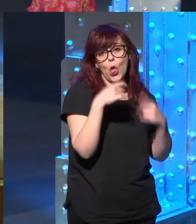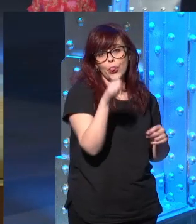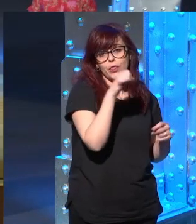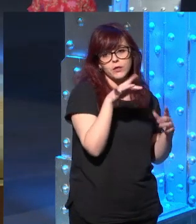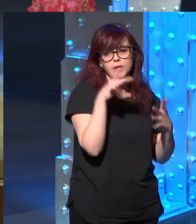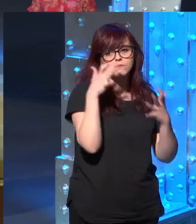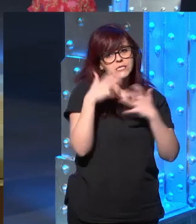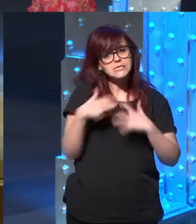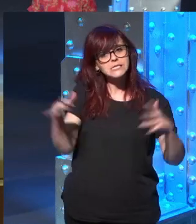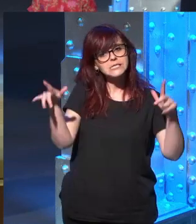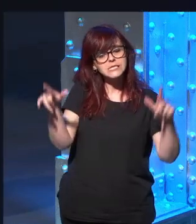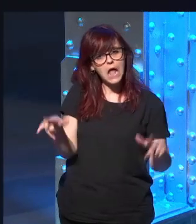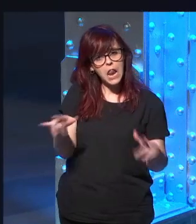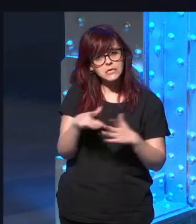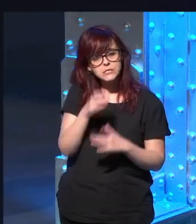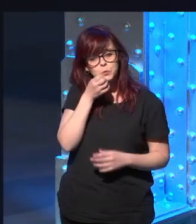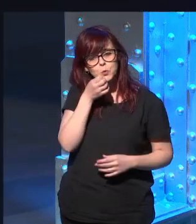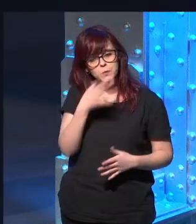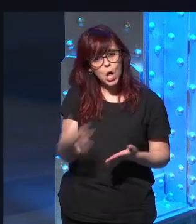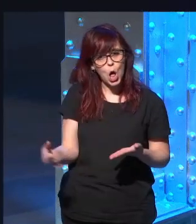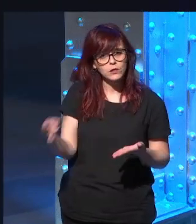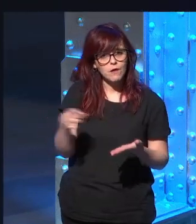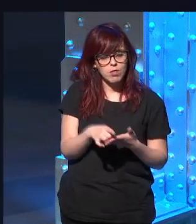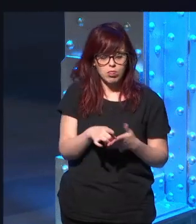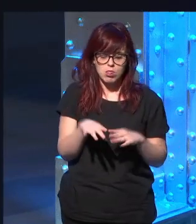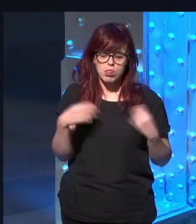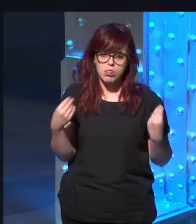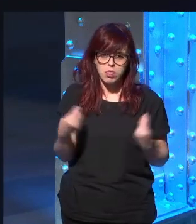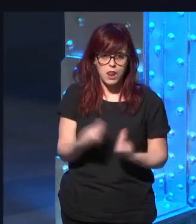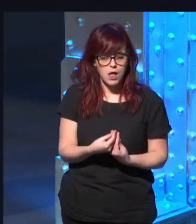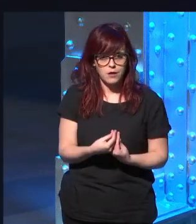sala del Espacio Fundación Telefónica está una vez más llena.